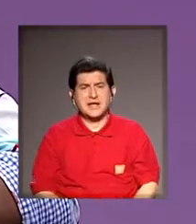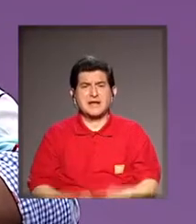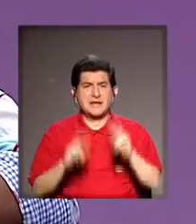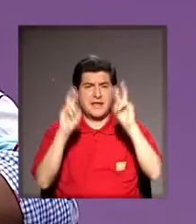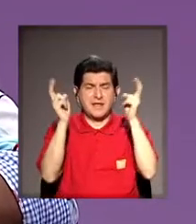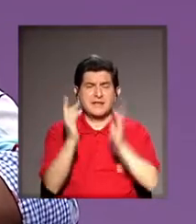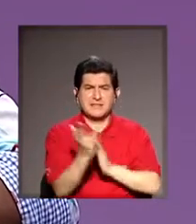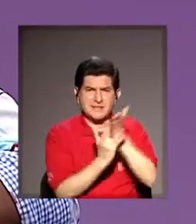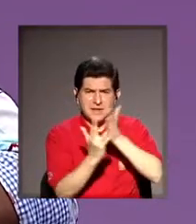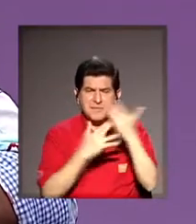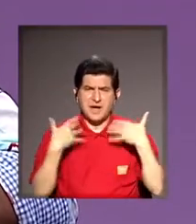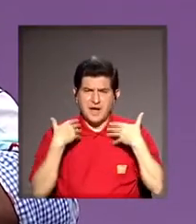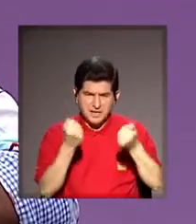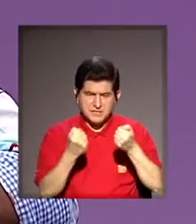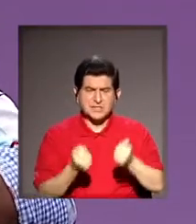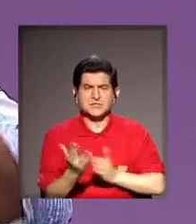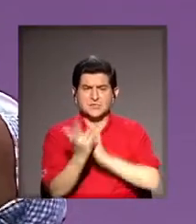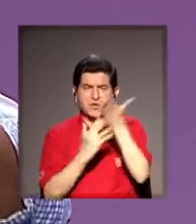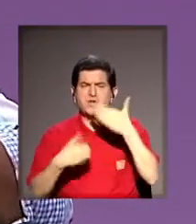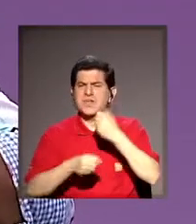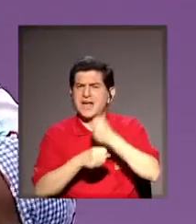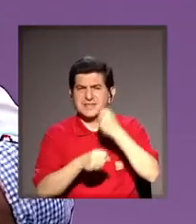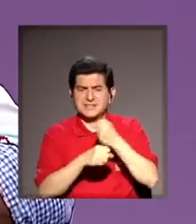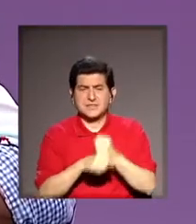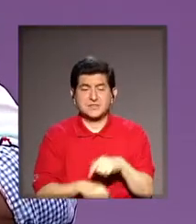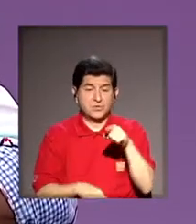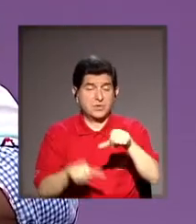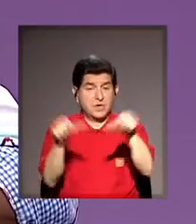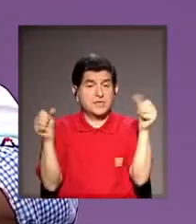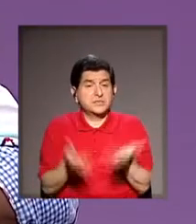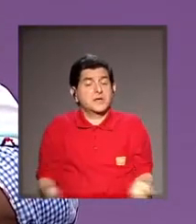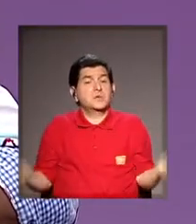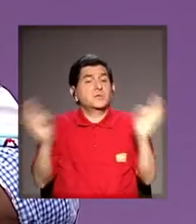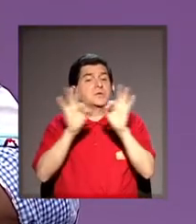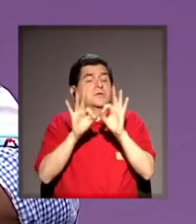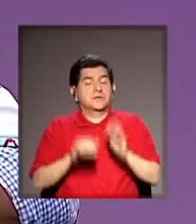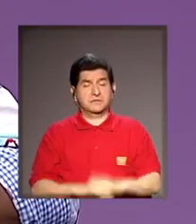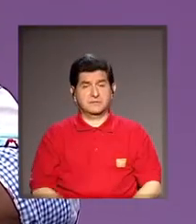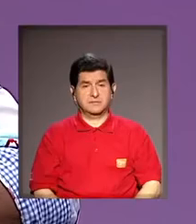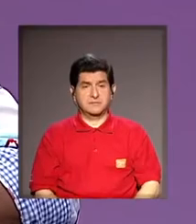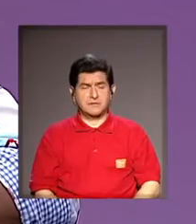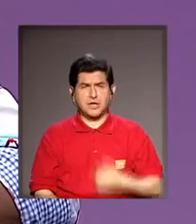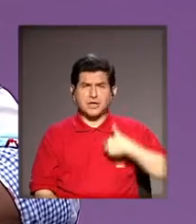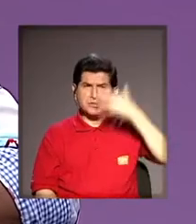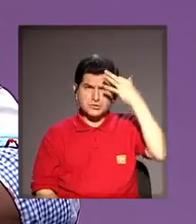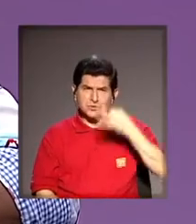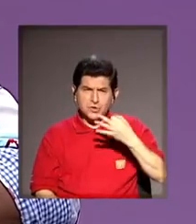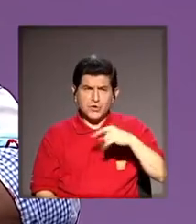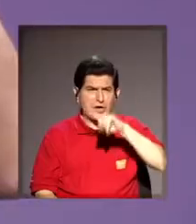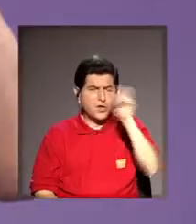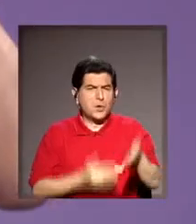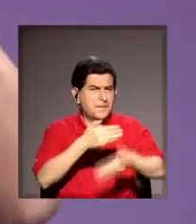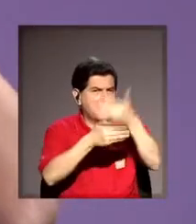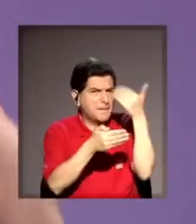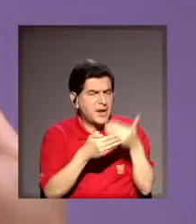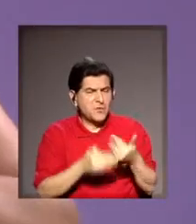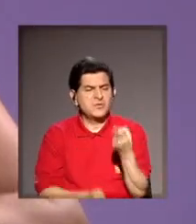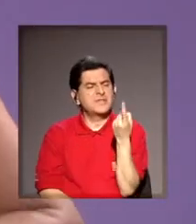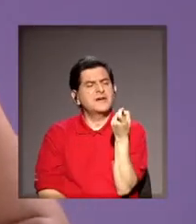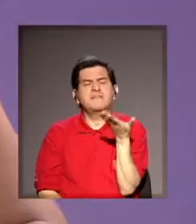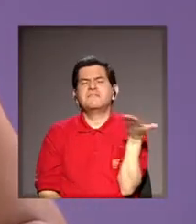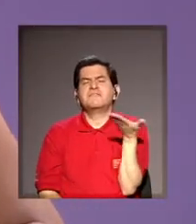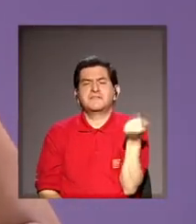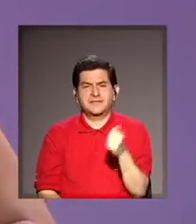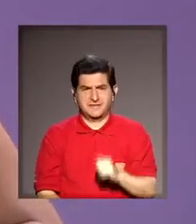de acceso a la salud de acceso al trabajo que es un punto muy importante yo creo en generar en la línea incluso de la pregunta anterior de que nos hace falta